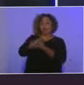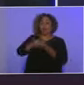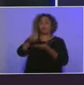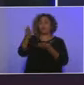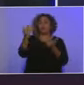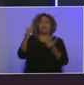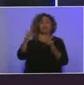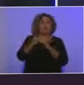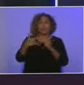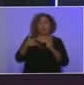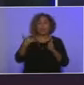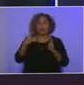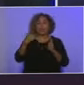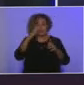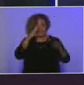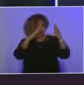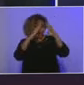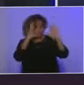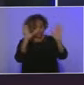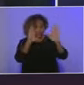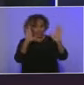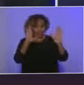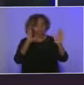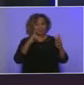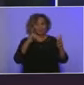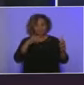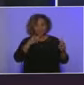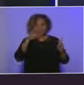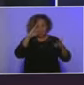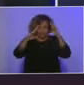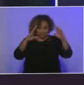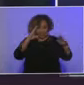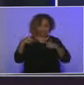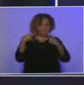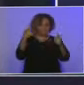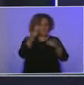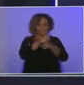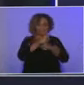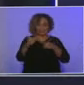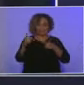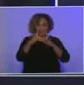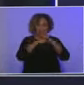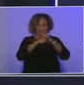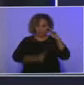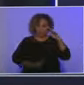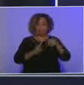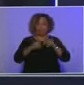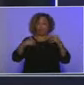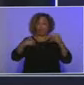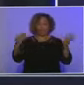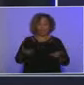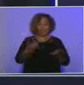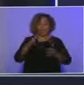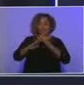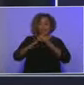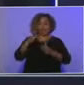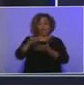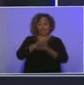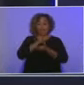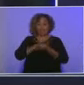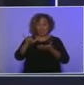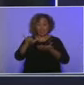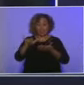estás? ¿Qué tal? Un gusto inmenso saludarte después de una semana ausente. Pero aquí estamos en la ciudad de Nueva York a pie